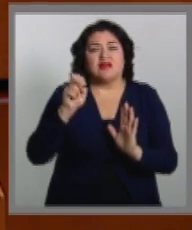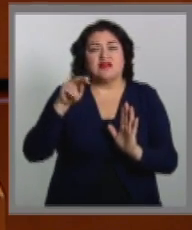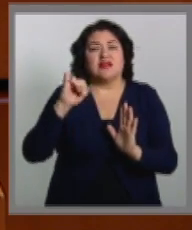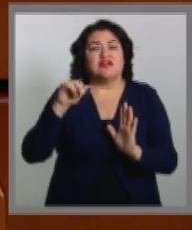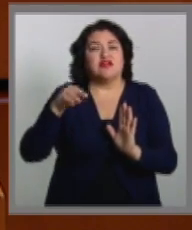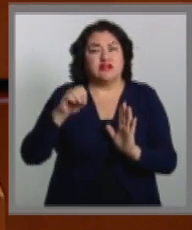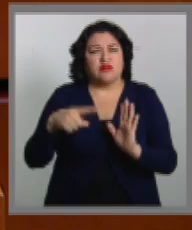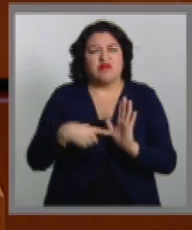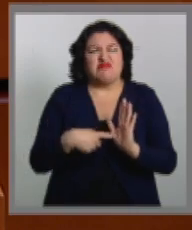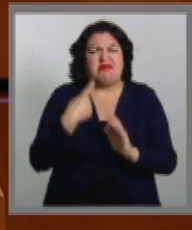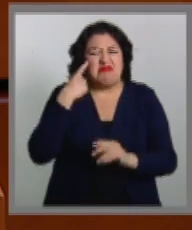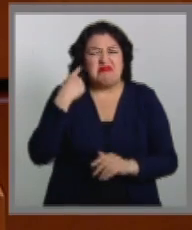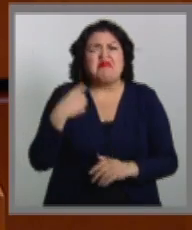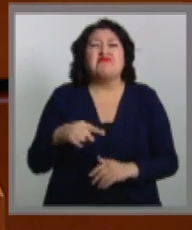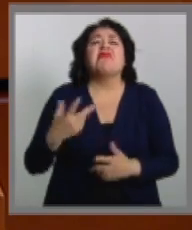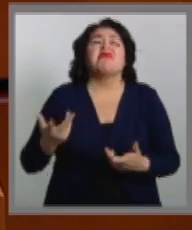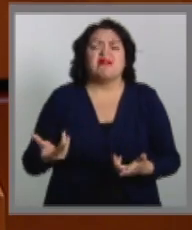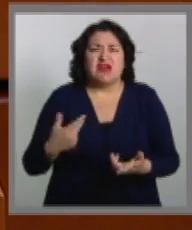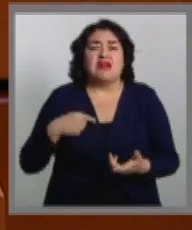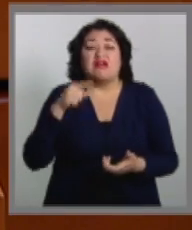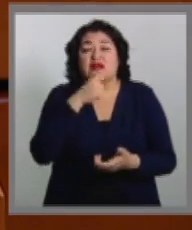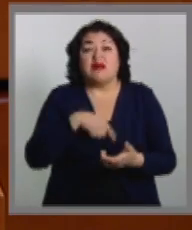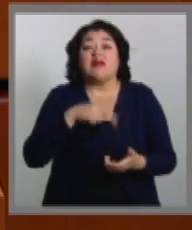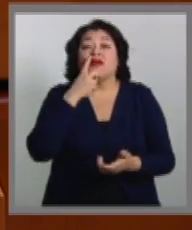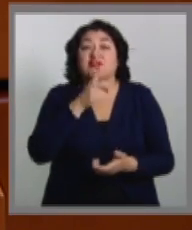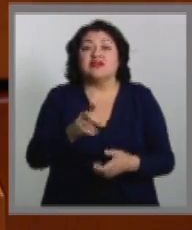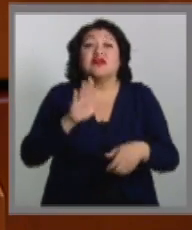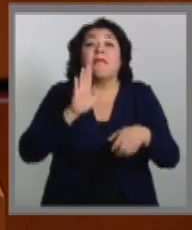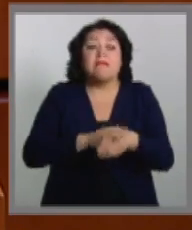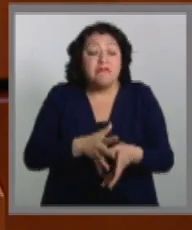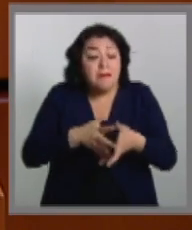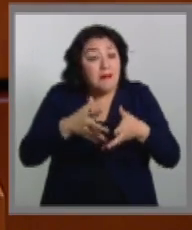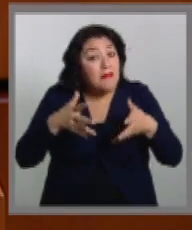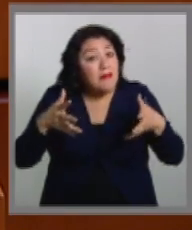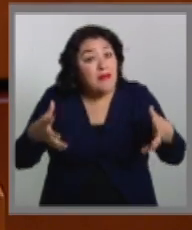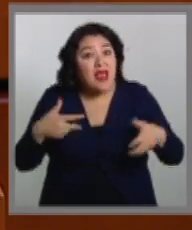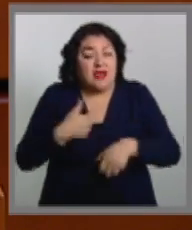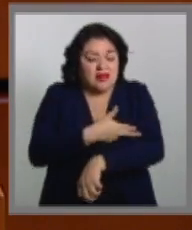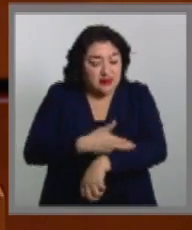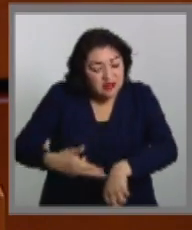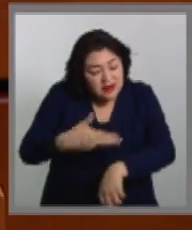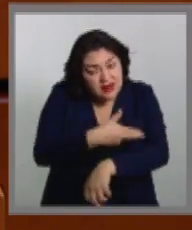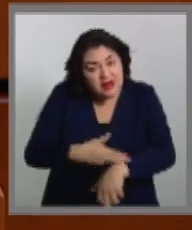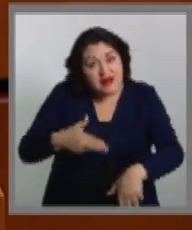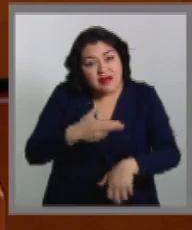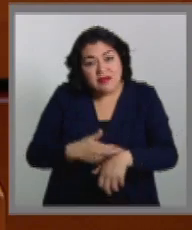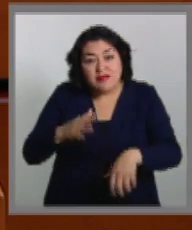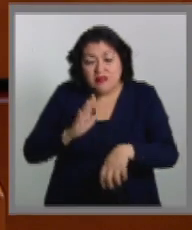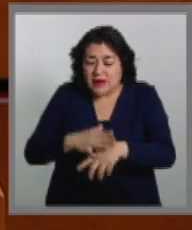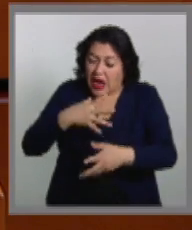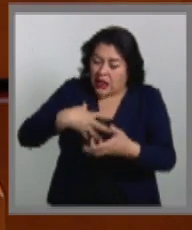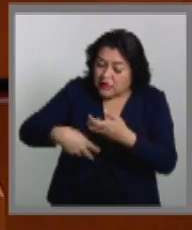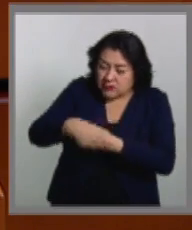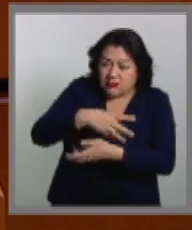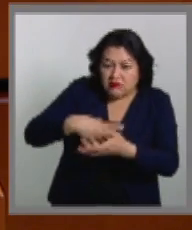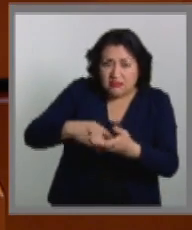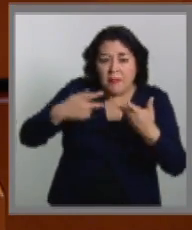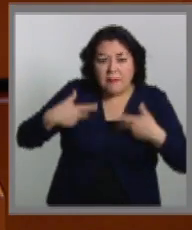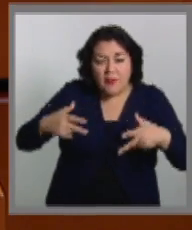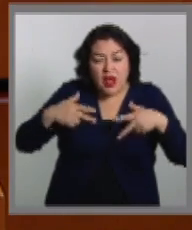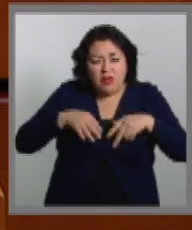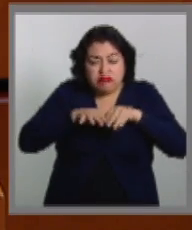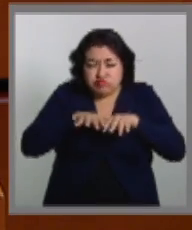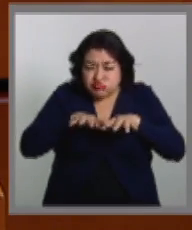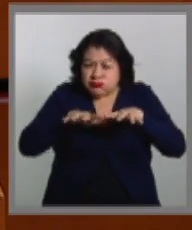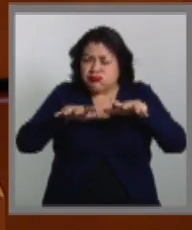surge bajo el supuesto de extender prácticas de producción más eficientes a campesinos